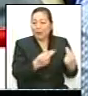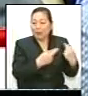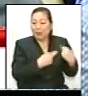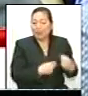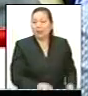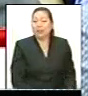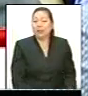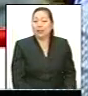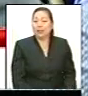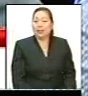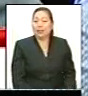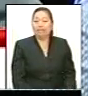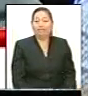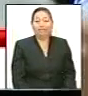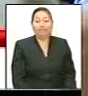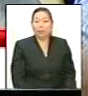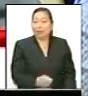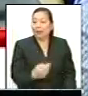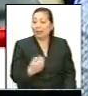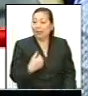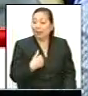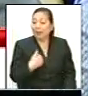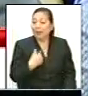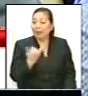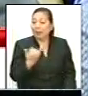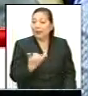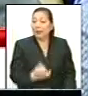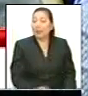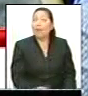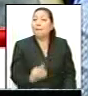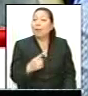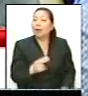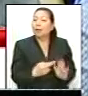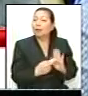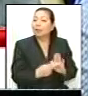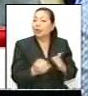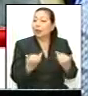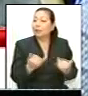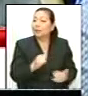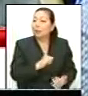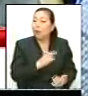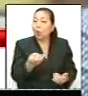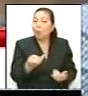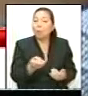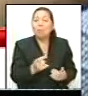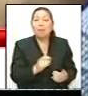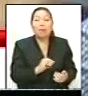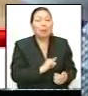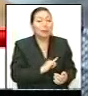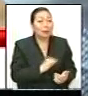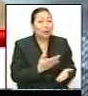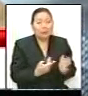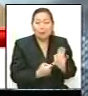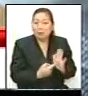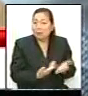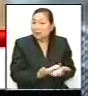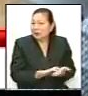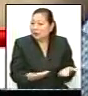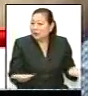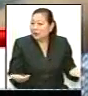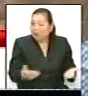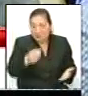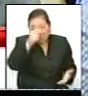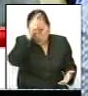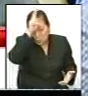responsabilidad política y usted viene por eso, para representar a esta institución que no nos representa en el caso de